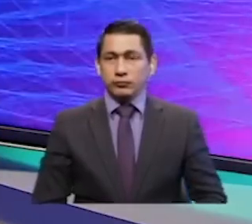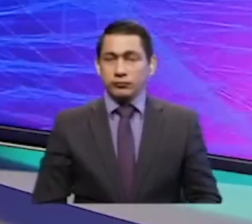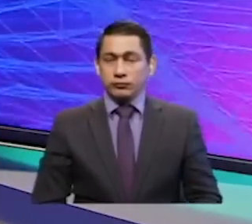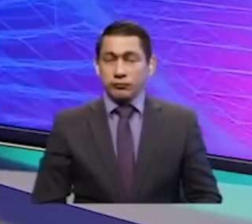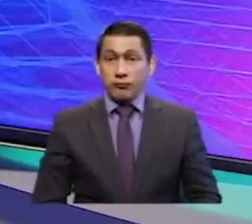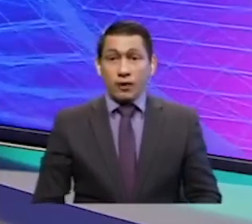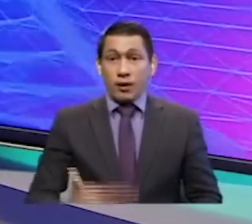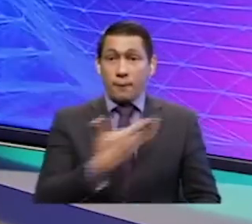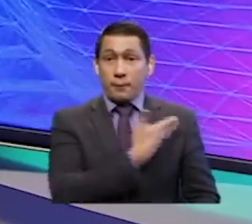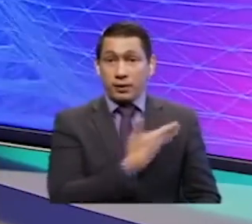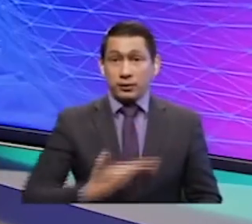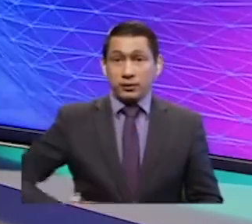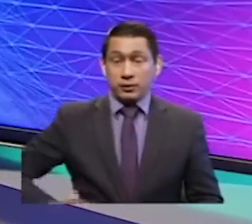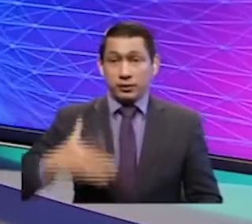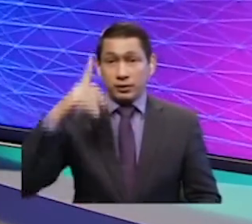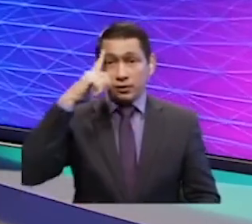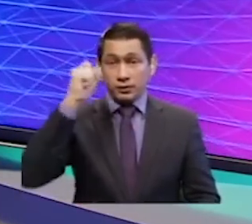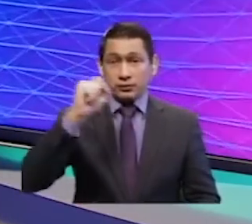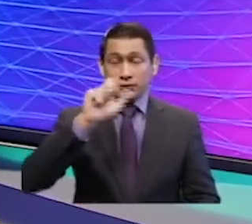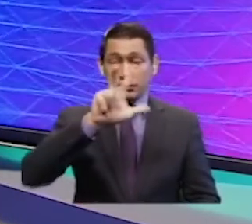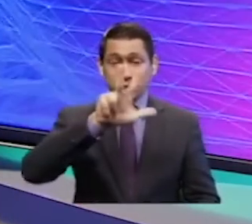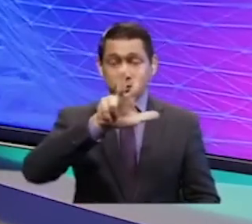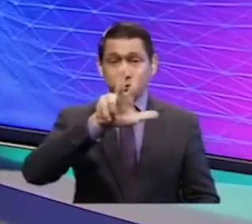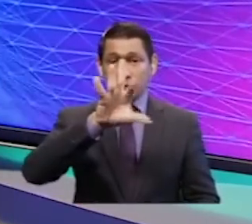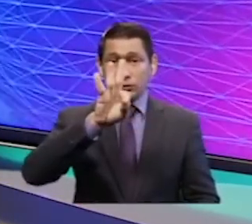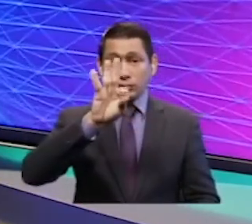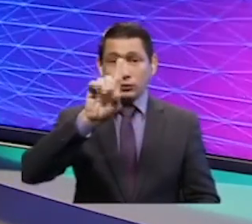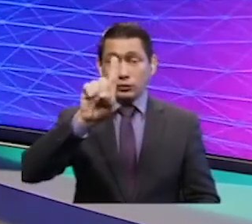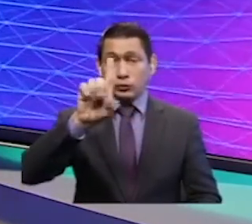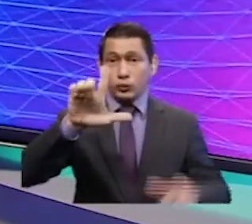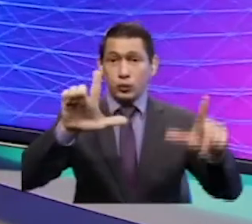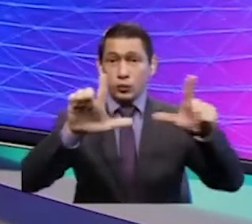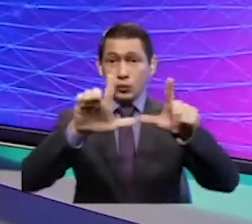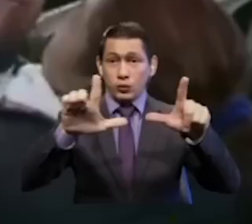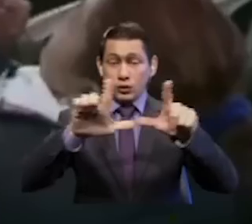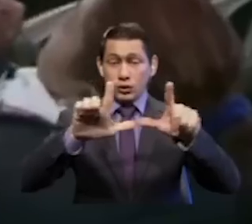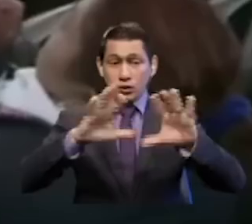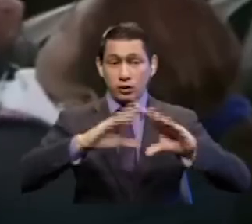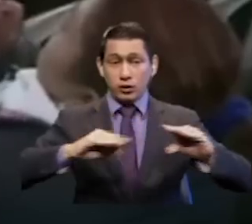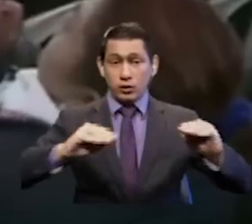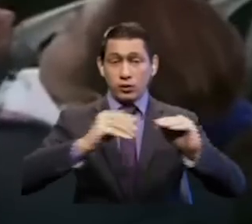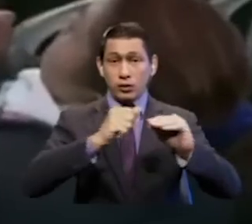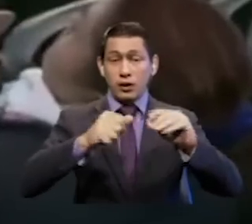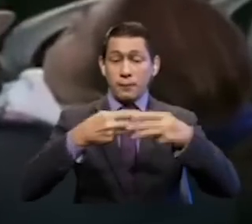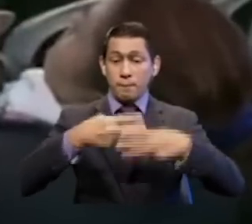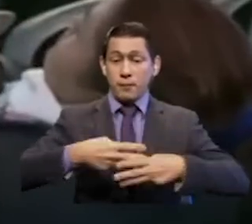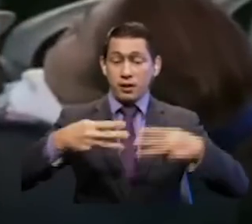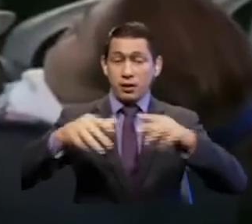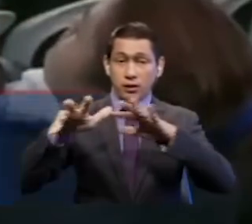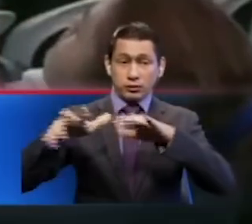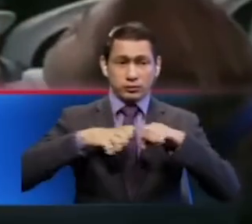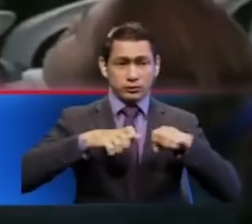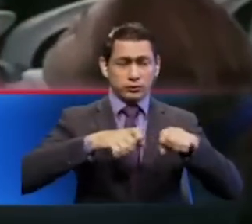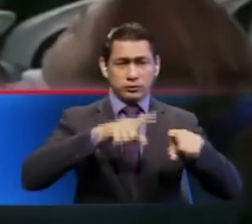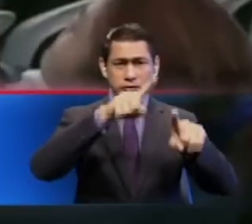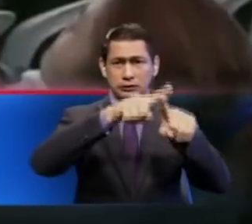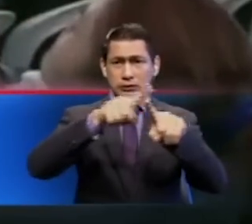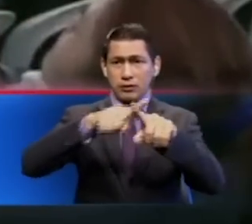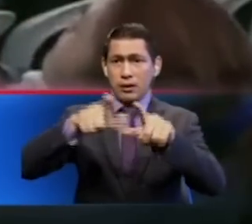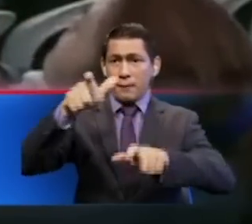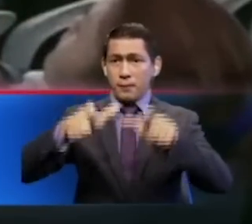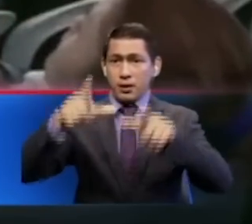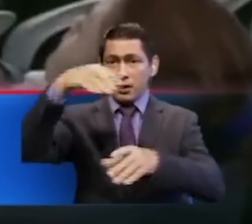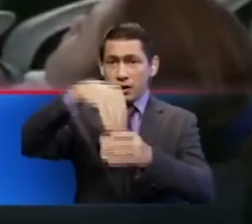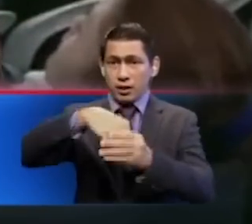El presidente Guillermo Lasso entregó 391 títulos de propiedad e insumos agrícolas a pequeños agricultores de